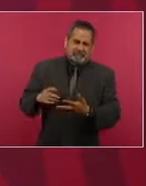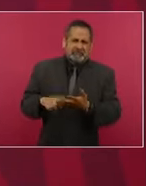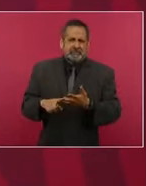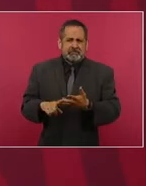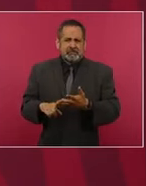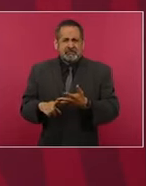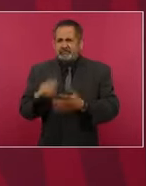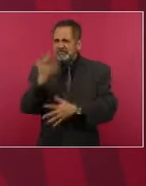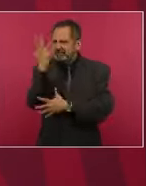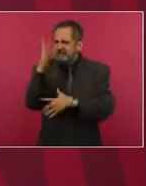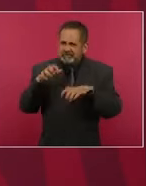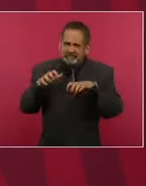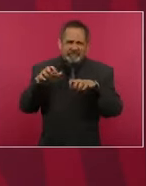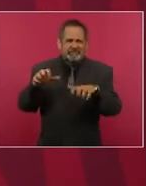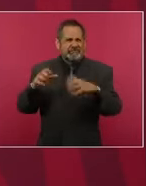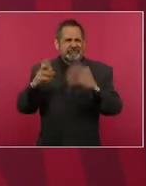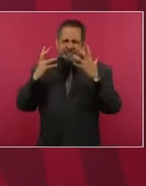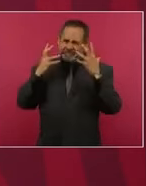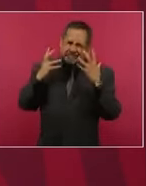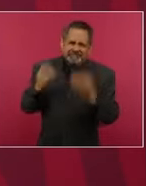hay bosques, hay selvas,